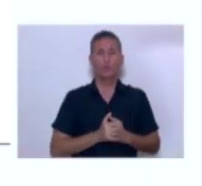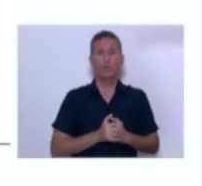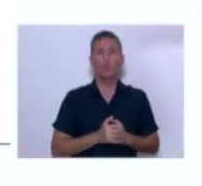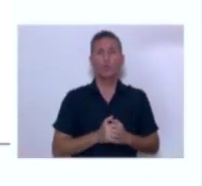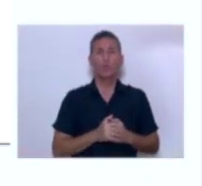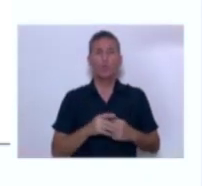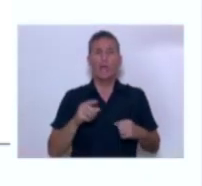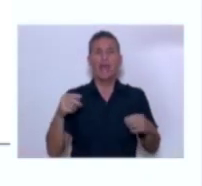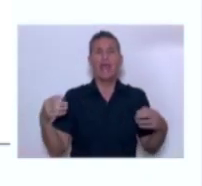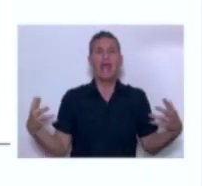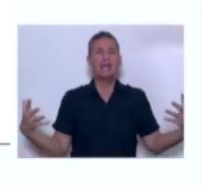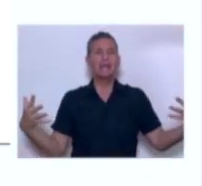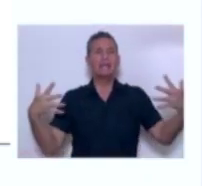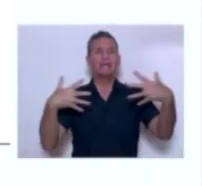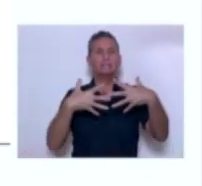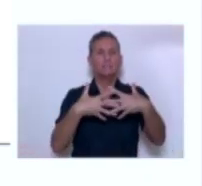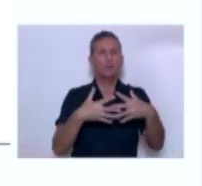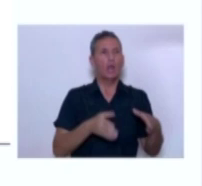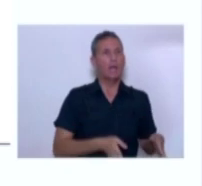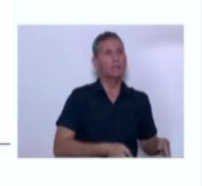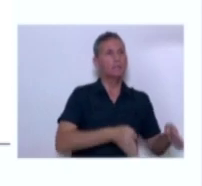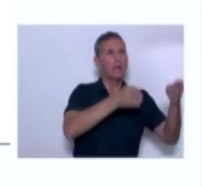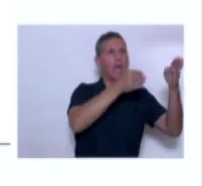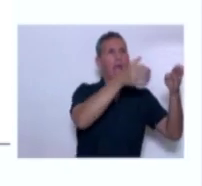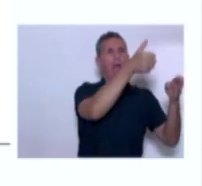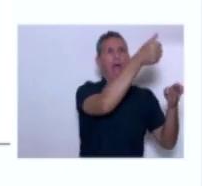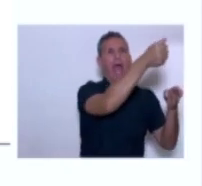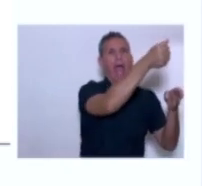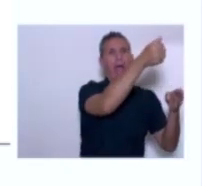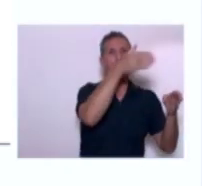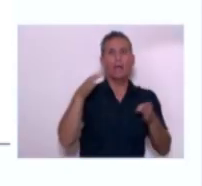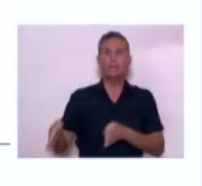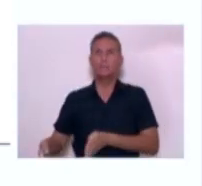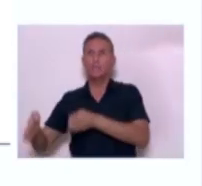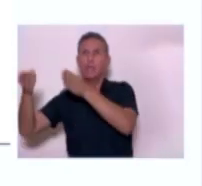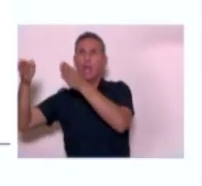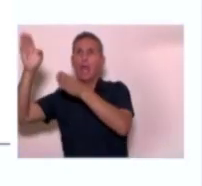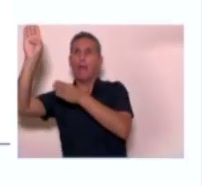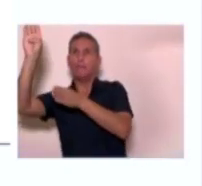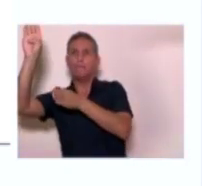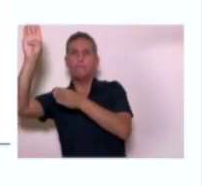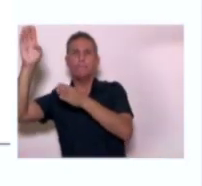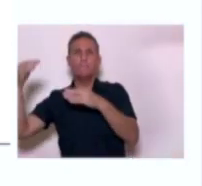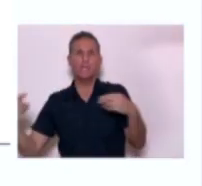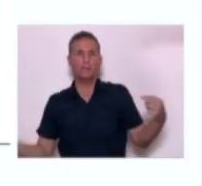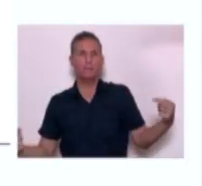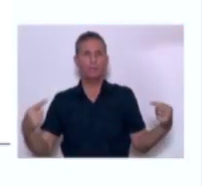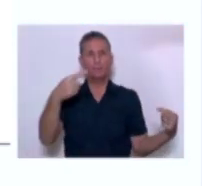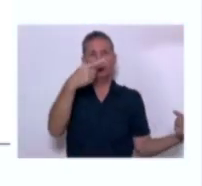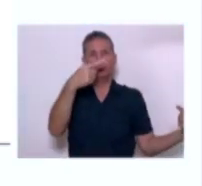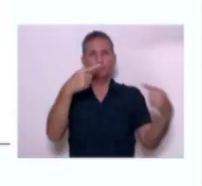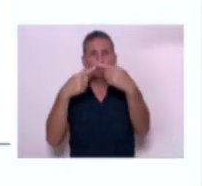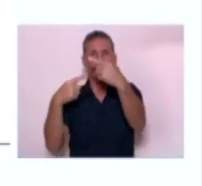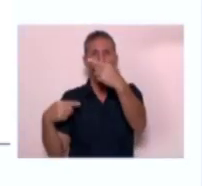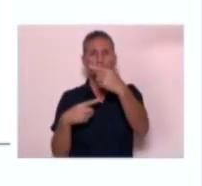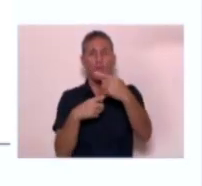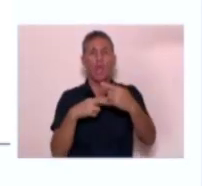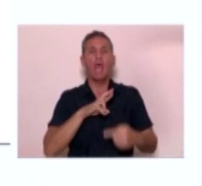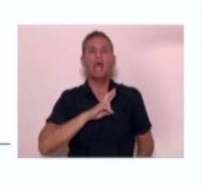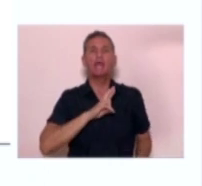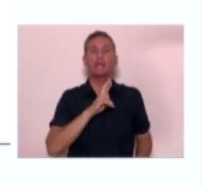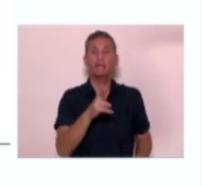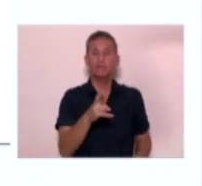van a hacer es la número 8. Ustedes deberán enlazar las columnas A y B. El